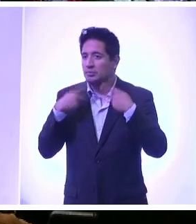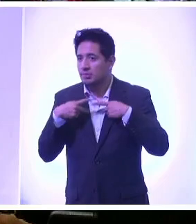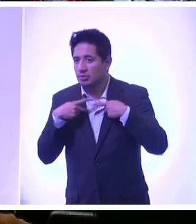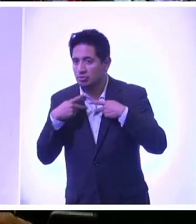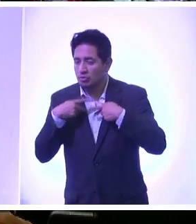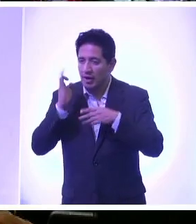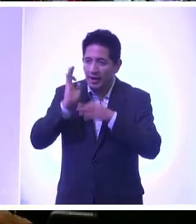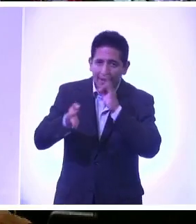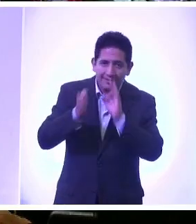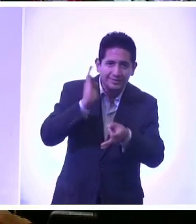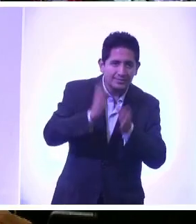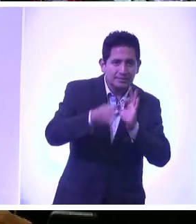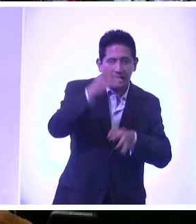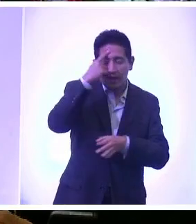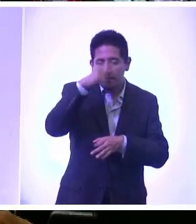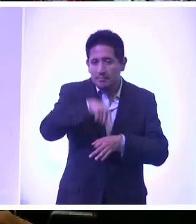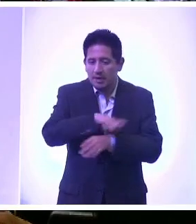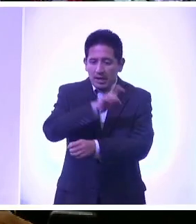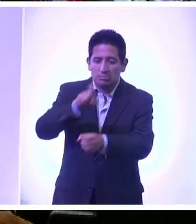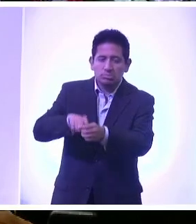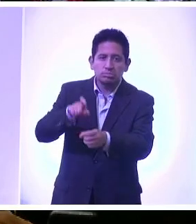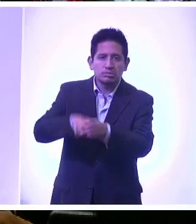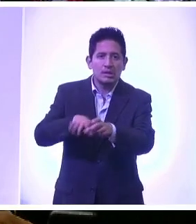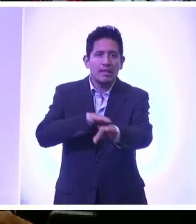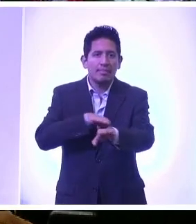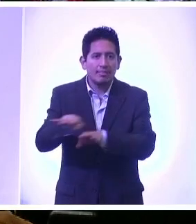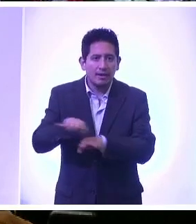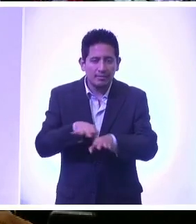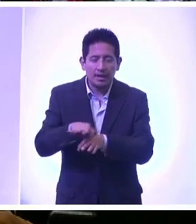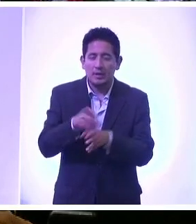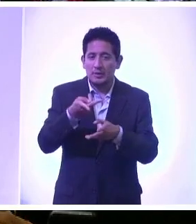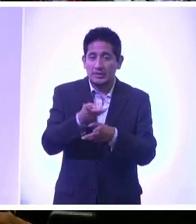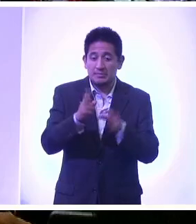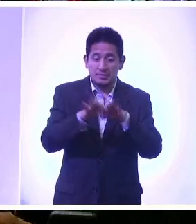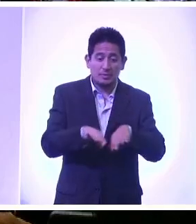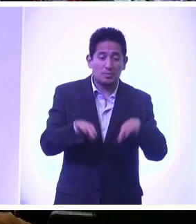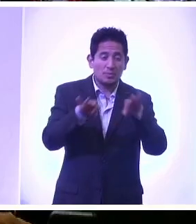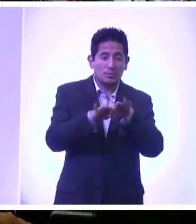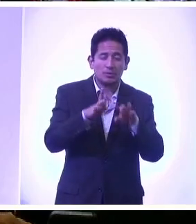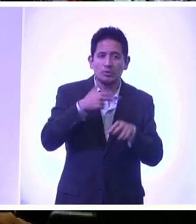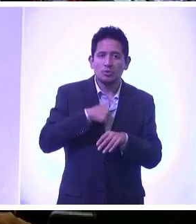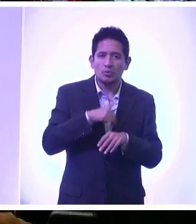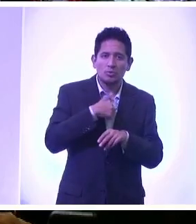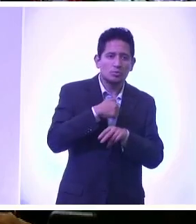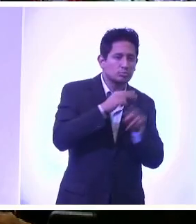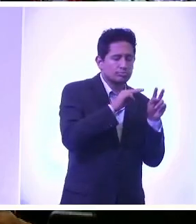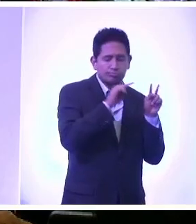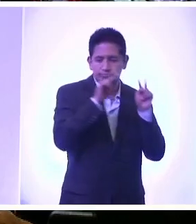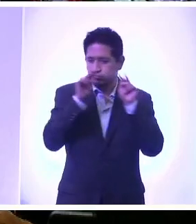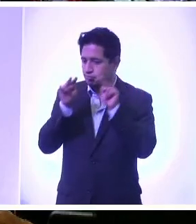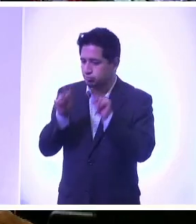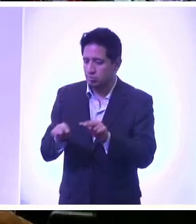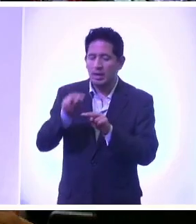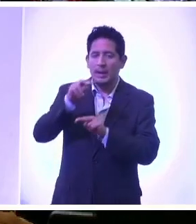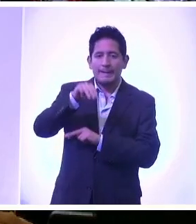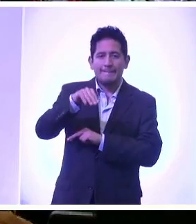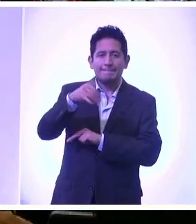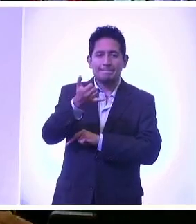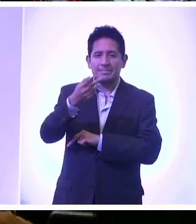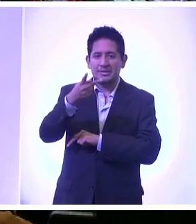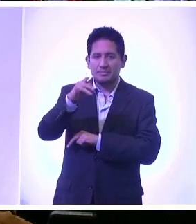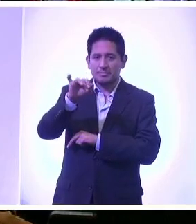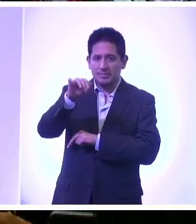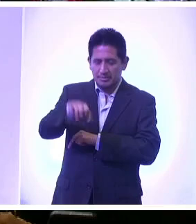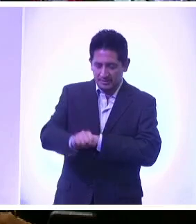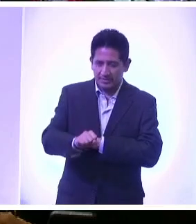empresarios Claro pero también y es muy importante que voltemos a ver como sociedad a los micro pequeños y medianos empresarios Y